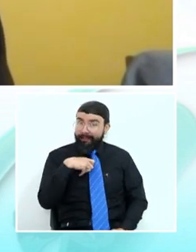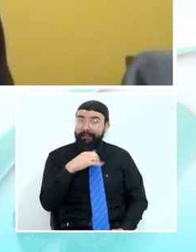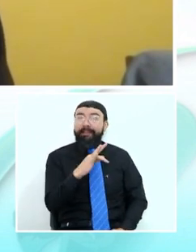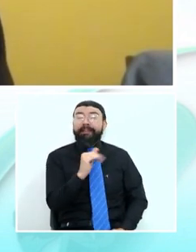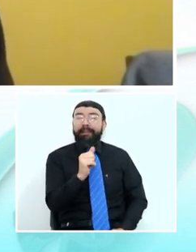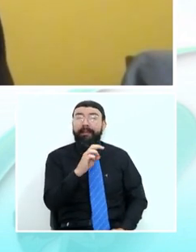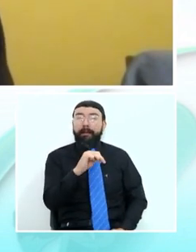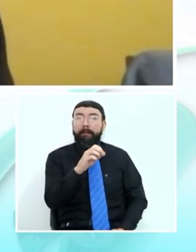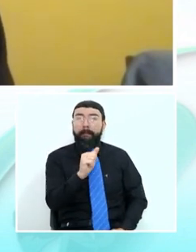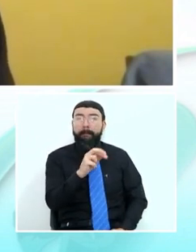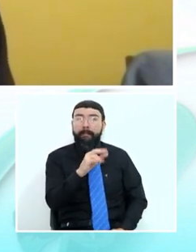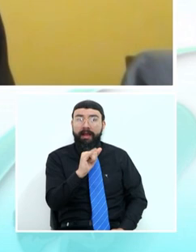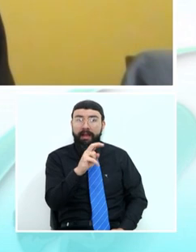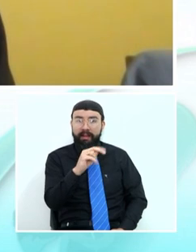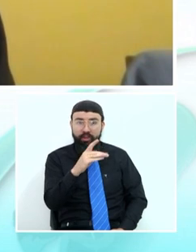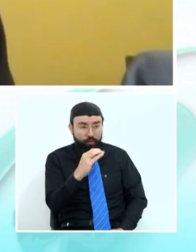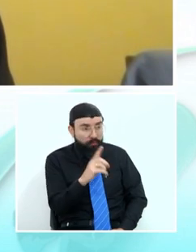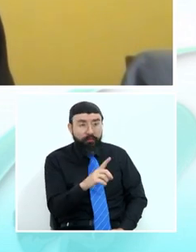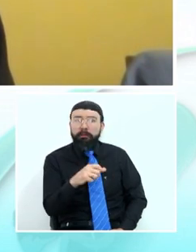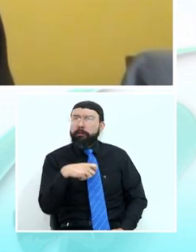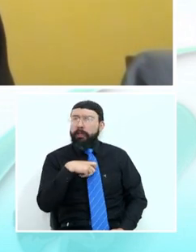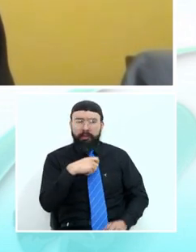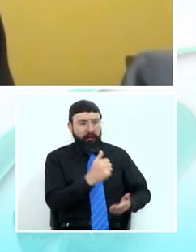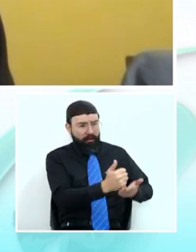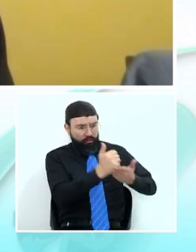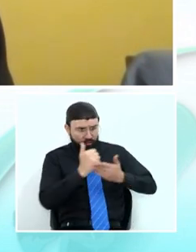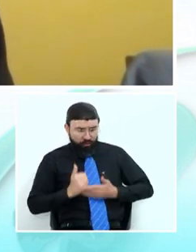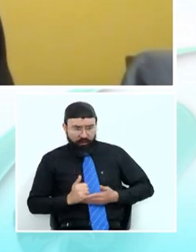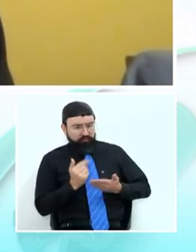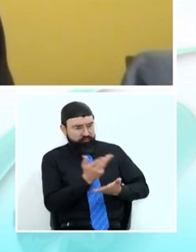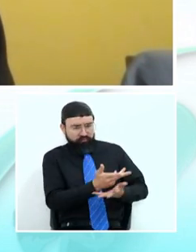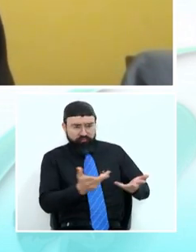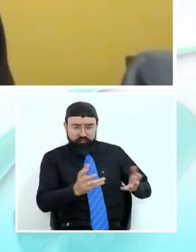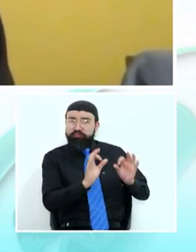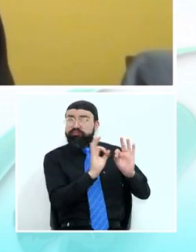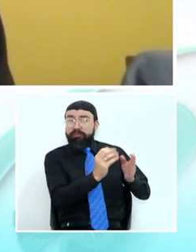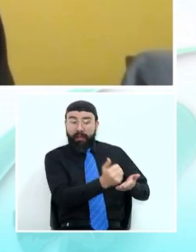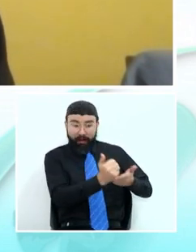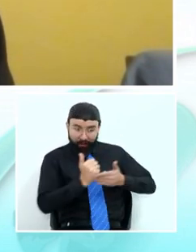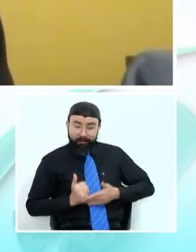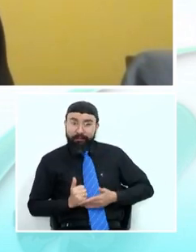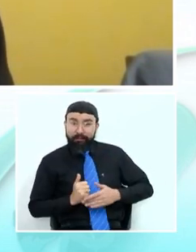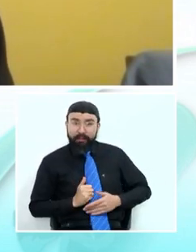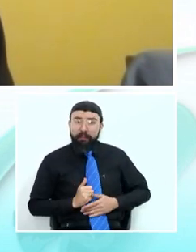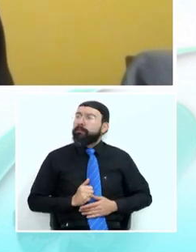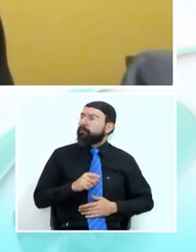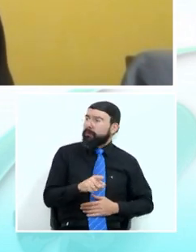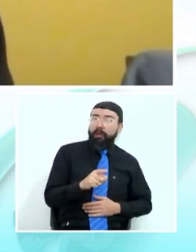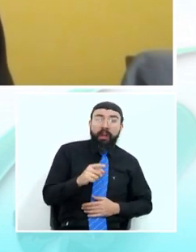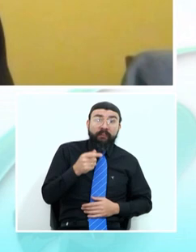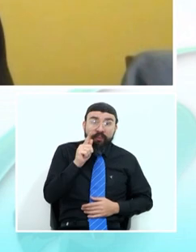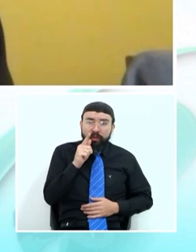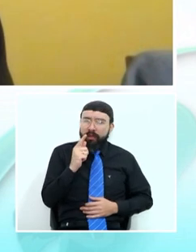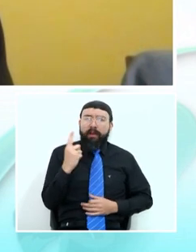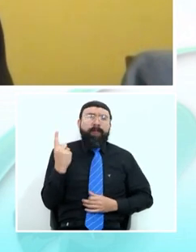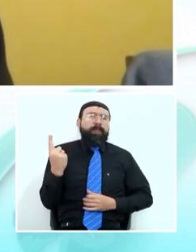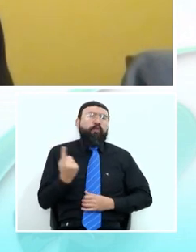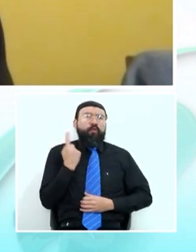tiene, digestivo, enzimático. Pero tiene algo más impresionante. Sí. Es que es la única fruta que puede